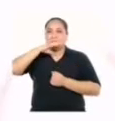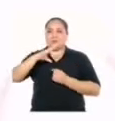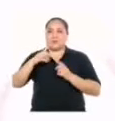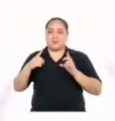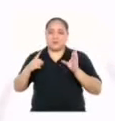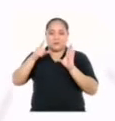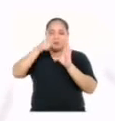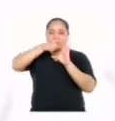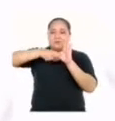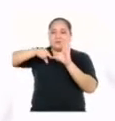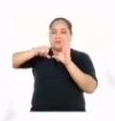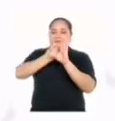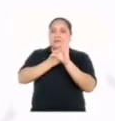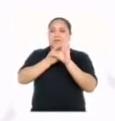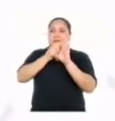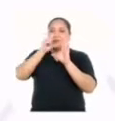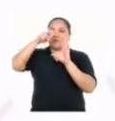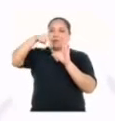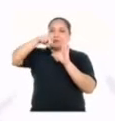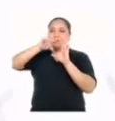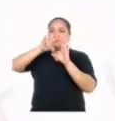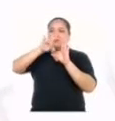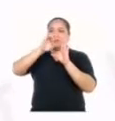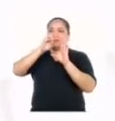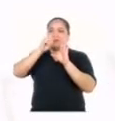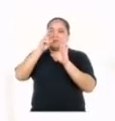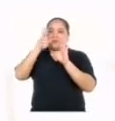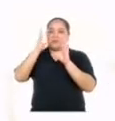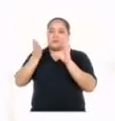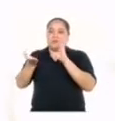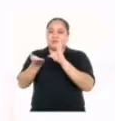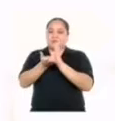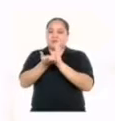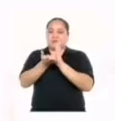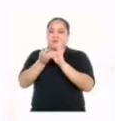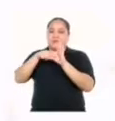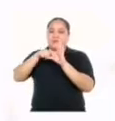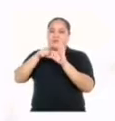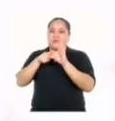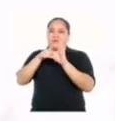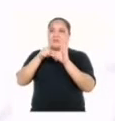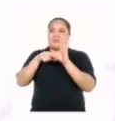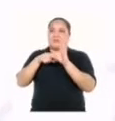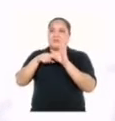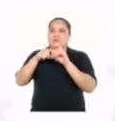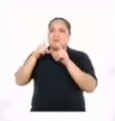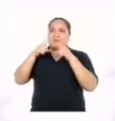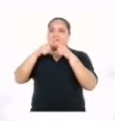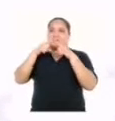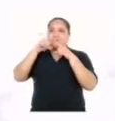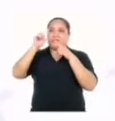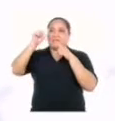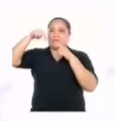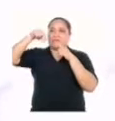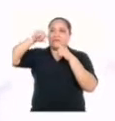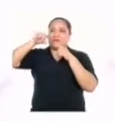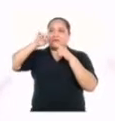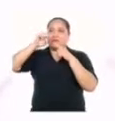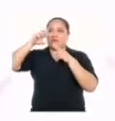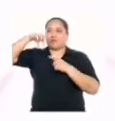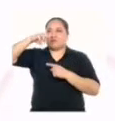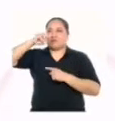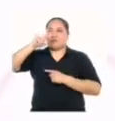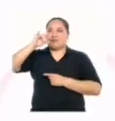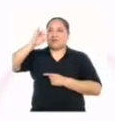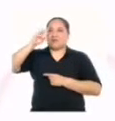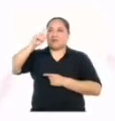los ángulos diedros, delimitados por dos caras que se intersecan, y a los ángulos poliedros, determinados por